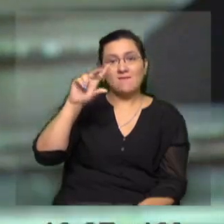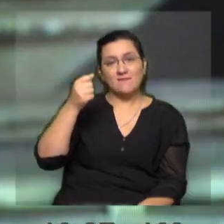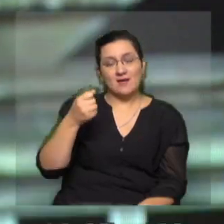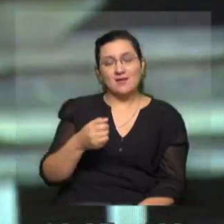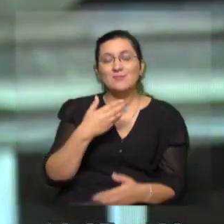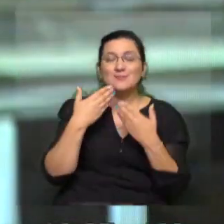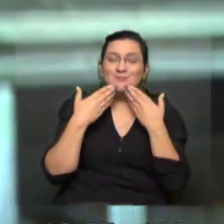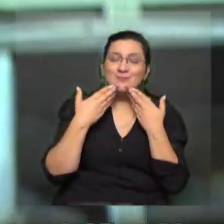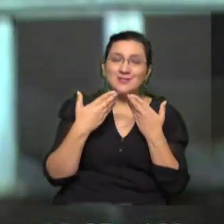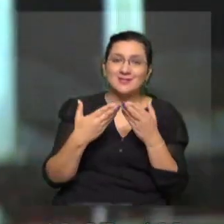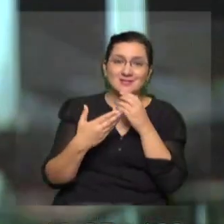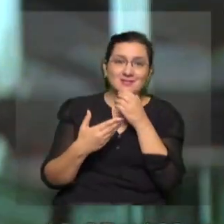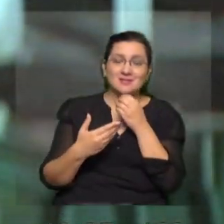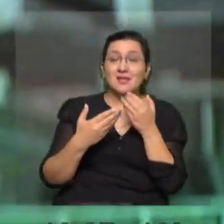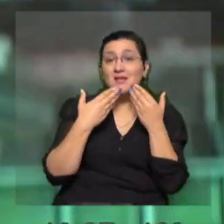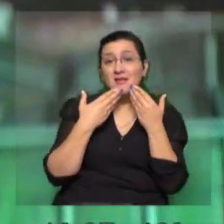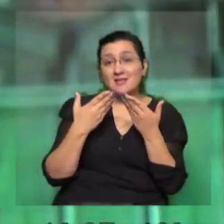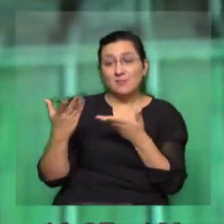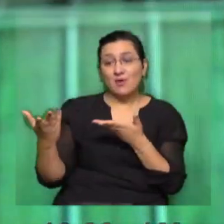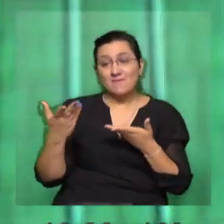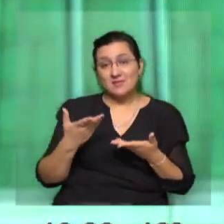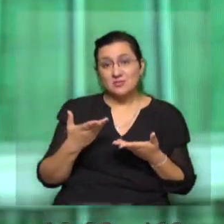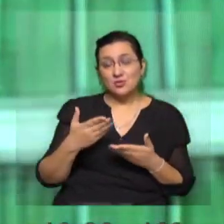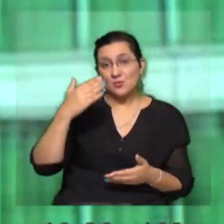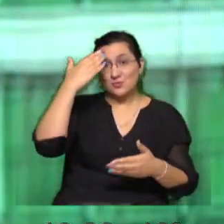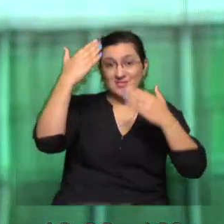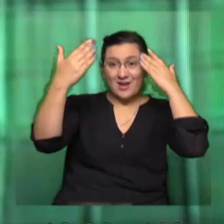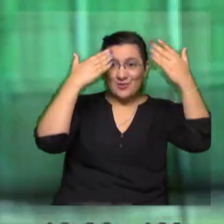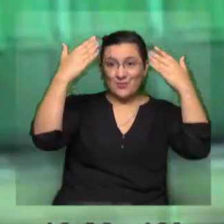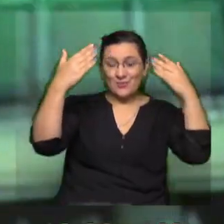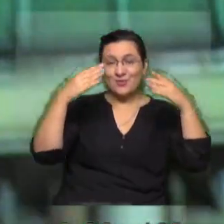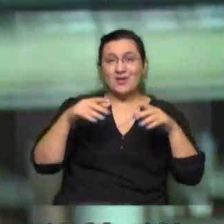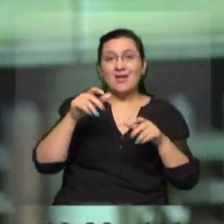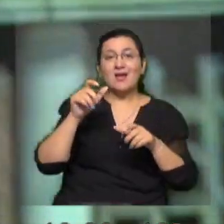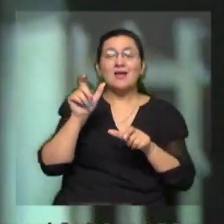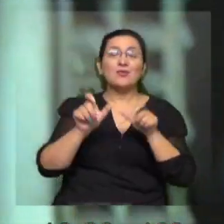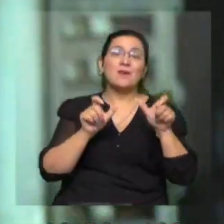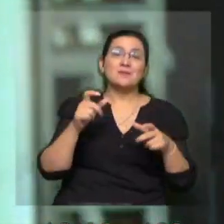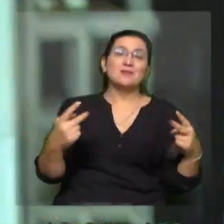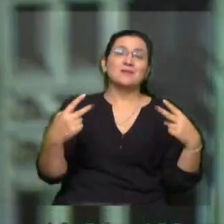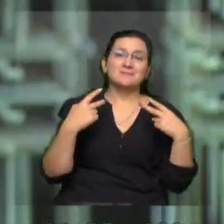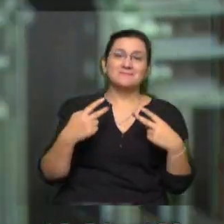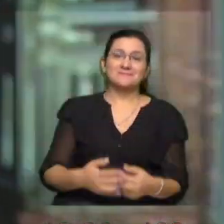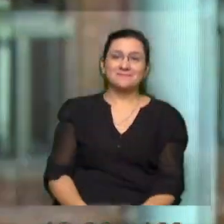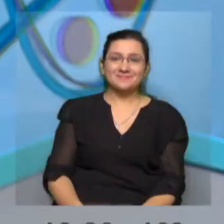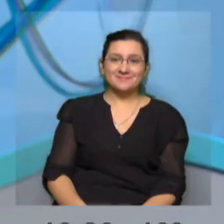gracias y bueno, muchas gracias por la invitación y un saludo a toda la audiencia del canal. Nosotros